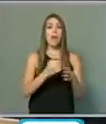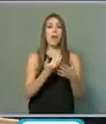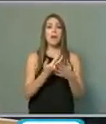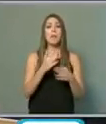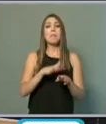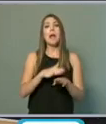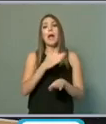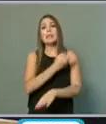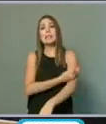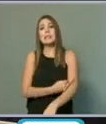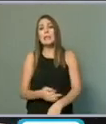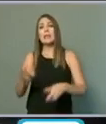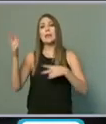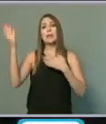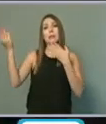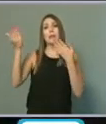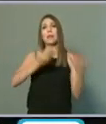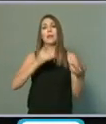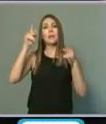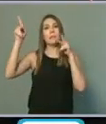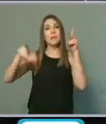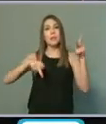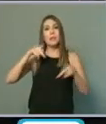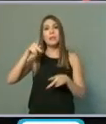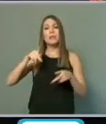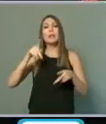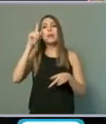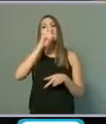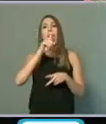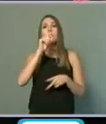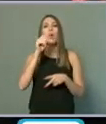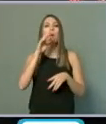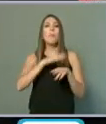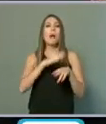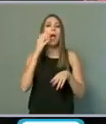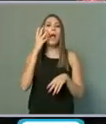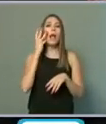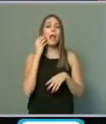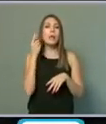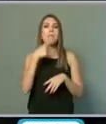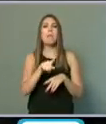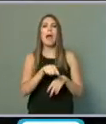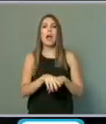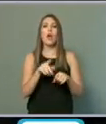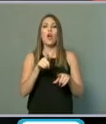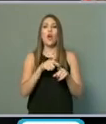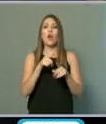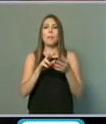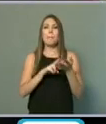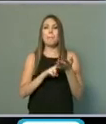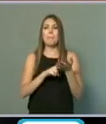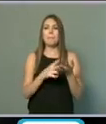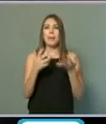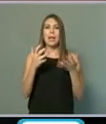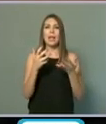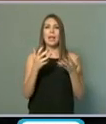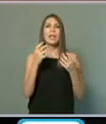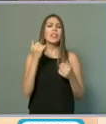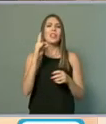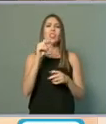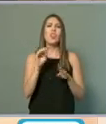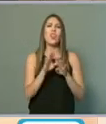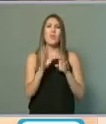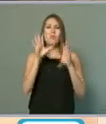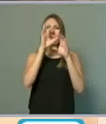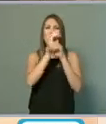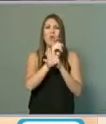les sugiero es que le pongan un poquito de limón para mantener ese colorcito verde y que no se nos oxide y se empiece a ver así como